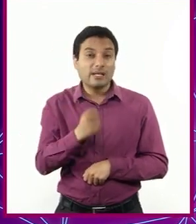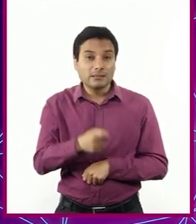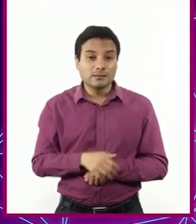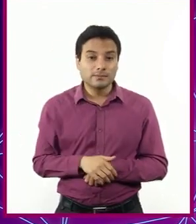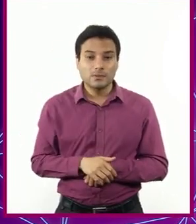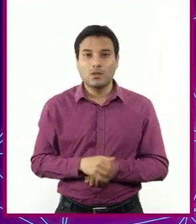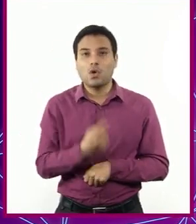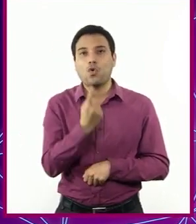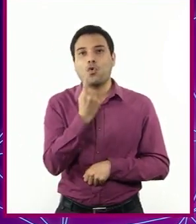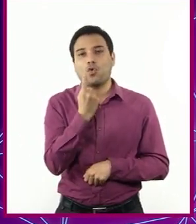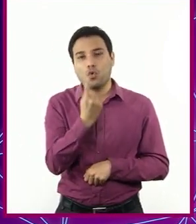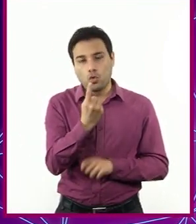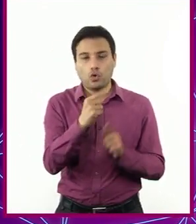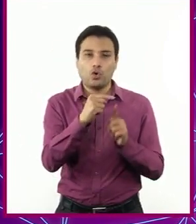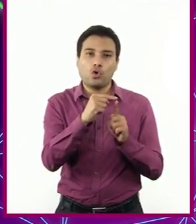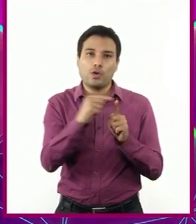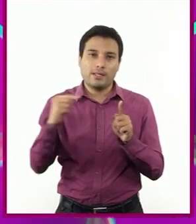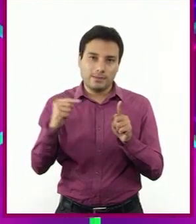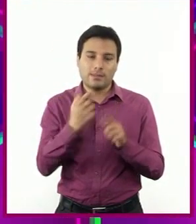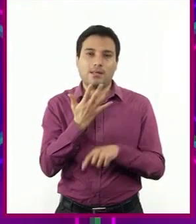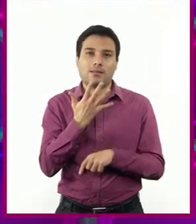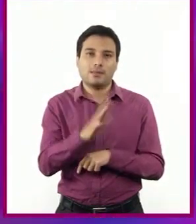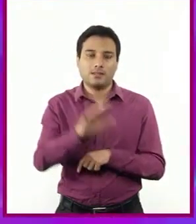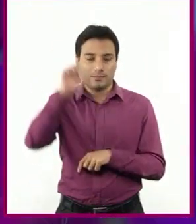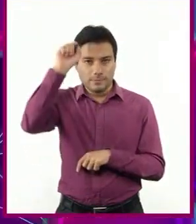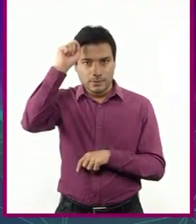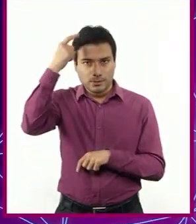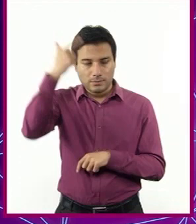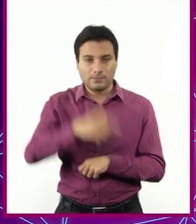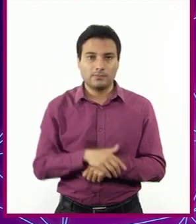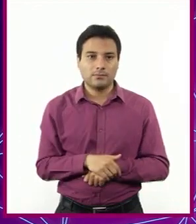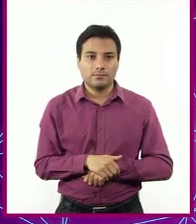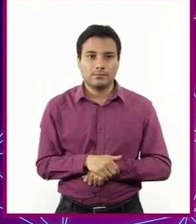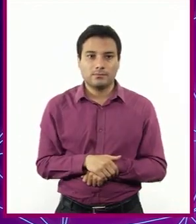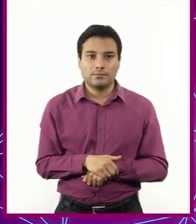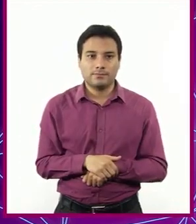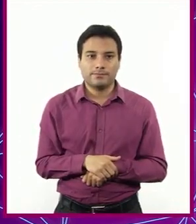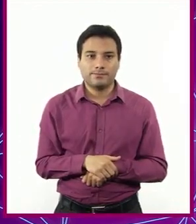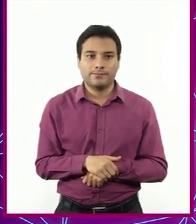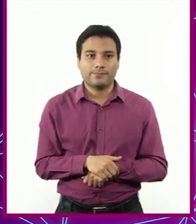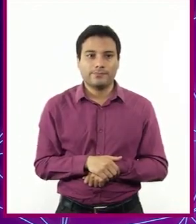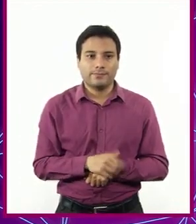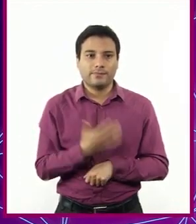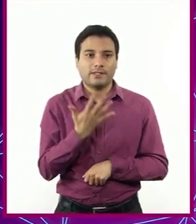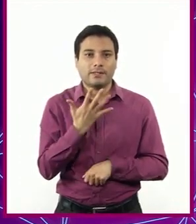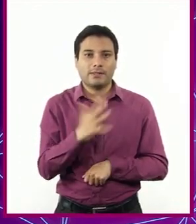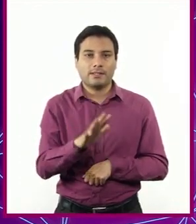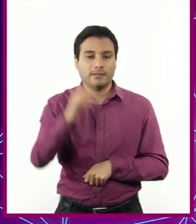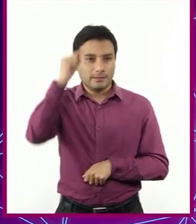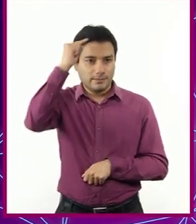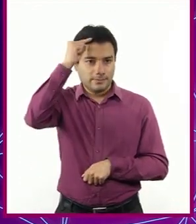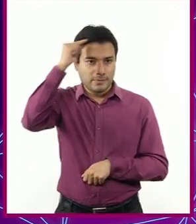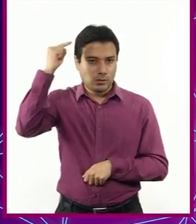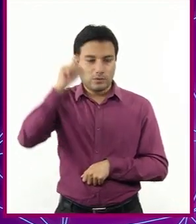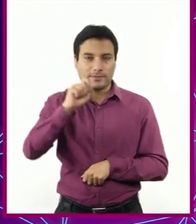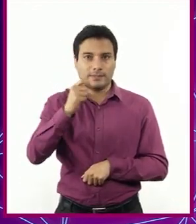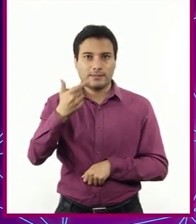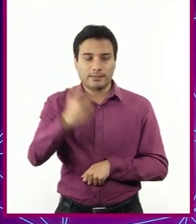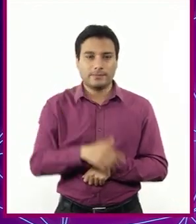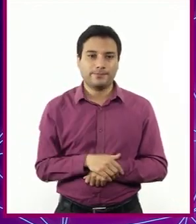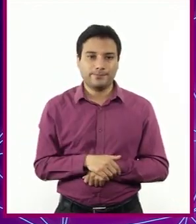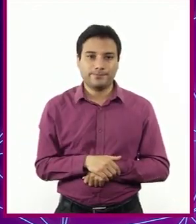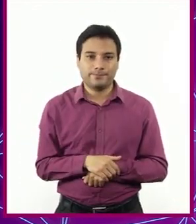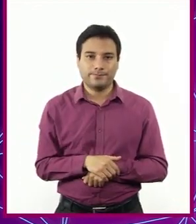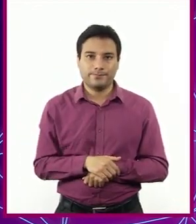1 entre 10 a la 27. 10 a la 27 negativo es igual a 1 entre 10 a la 27